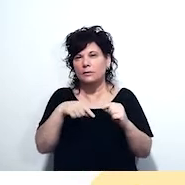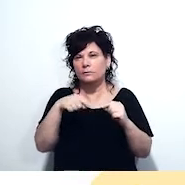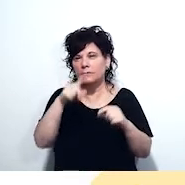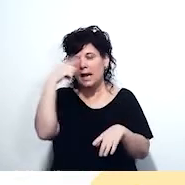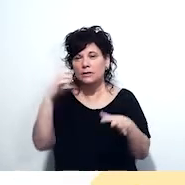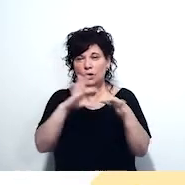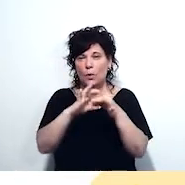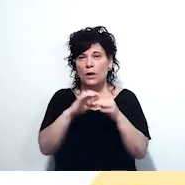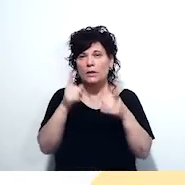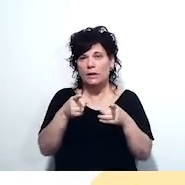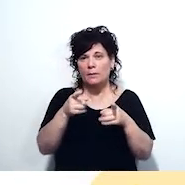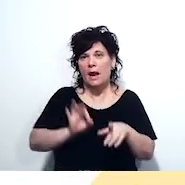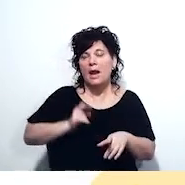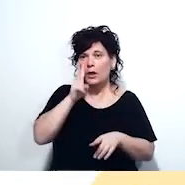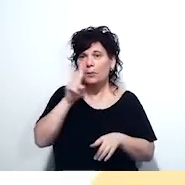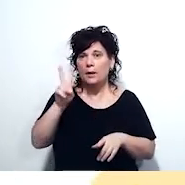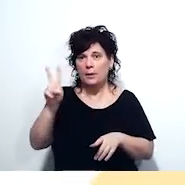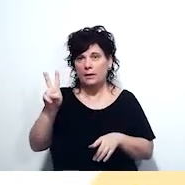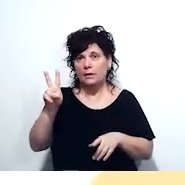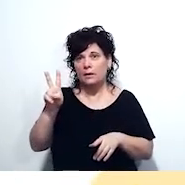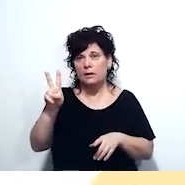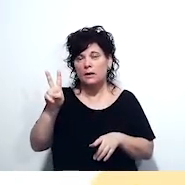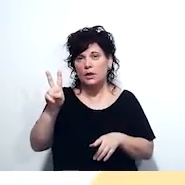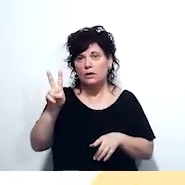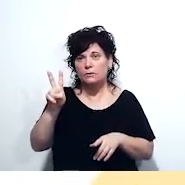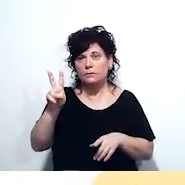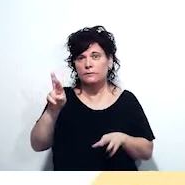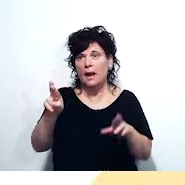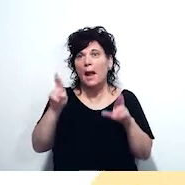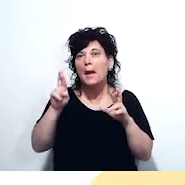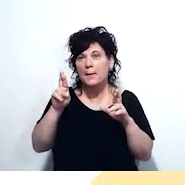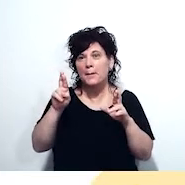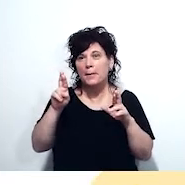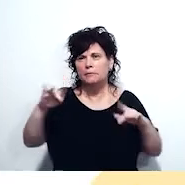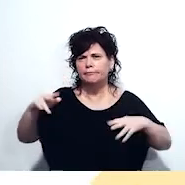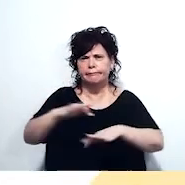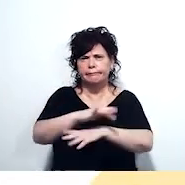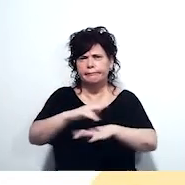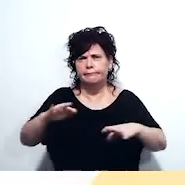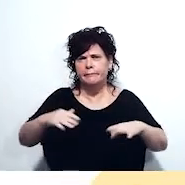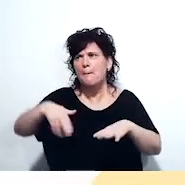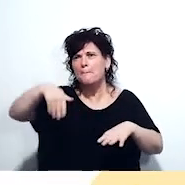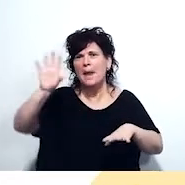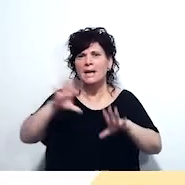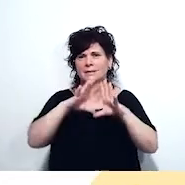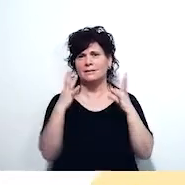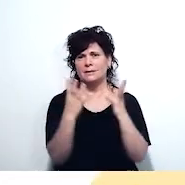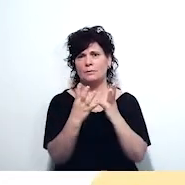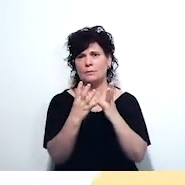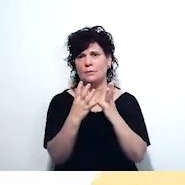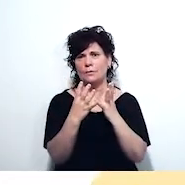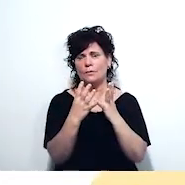también. En el 2022 se espera que el tráfico sea superior a todo el tráfico del mundo hasta